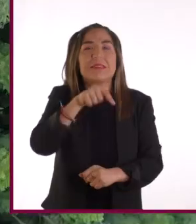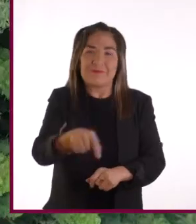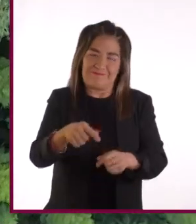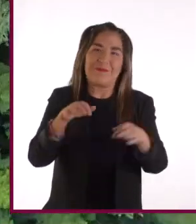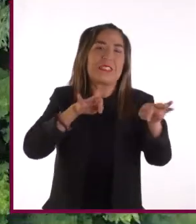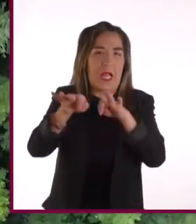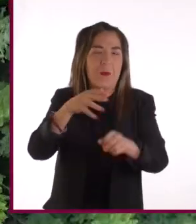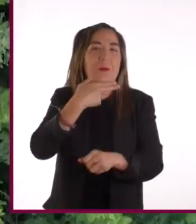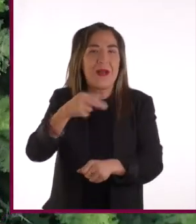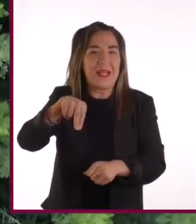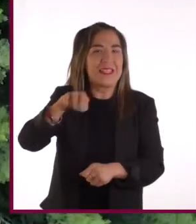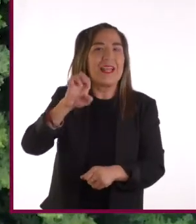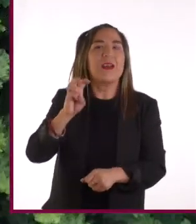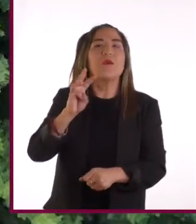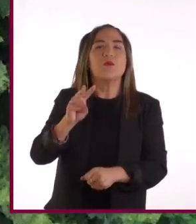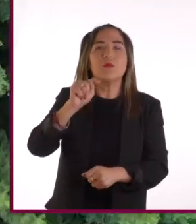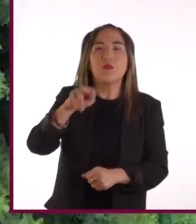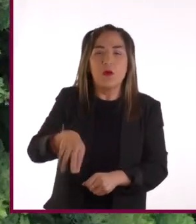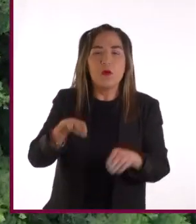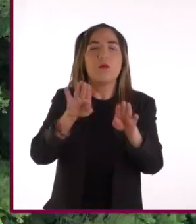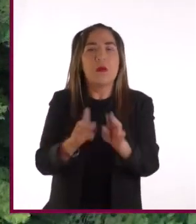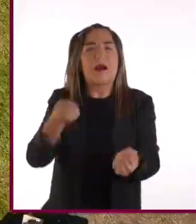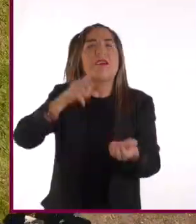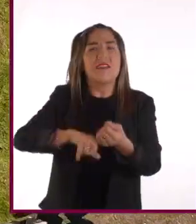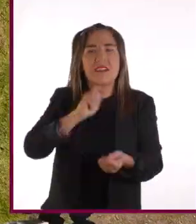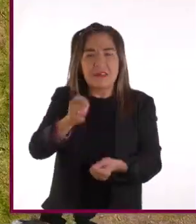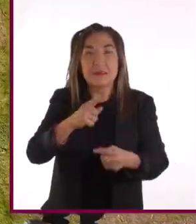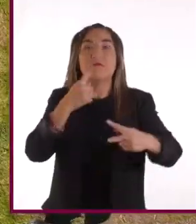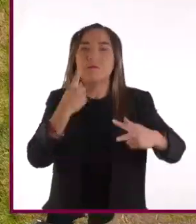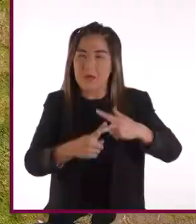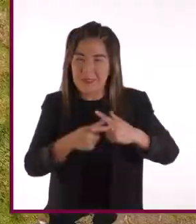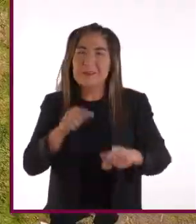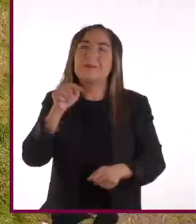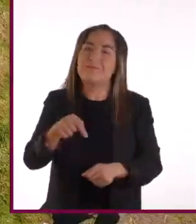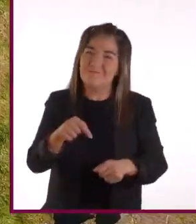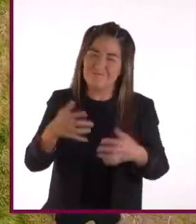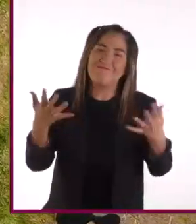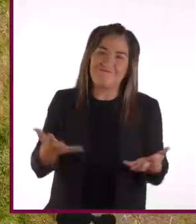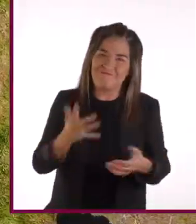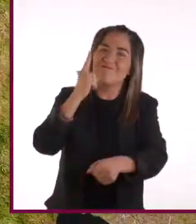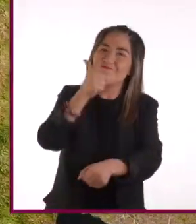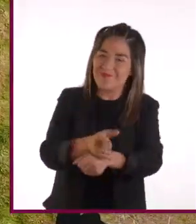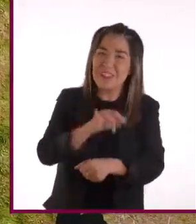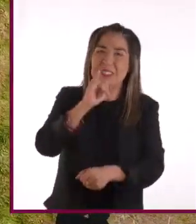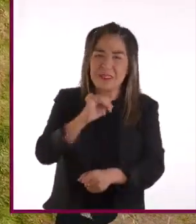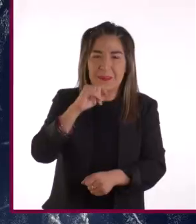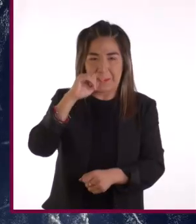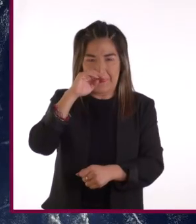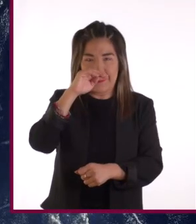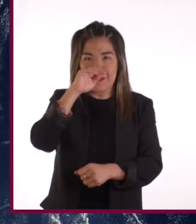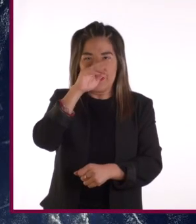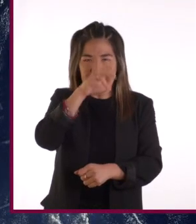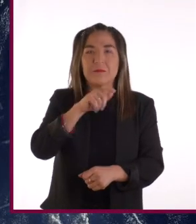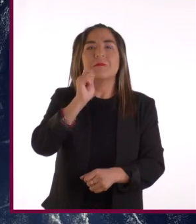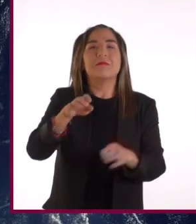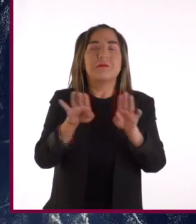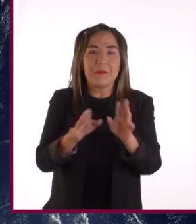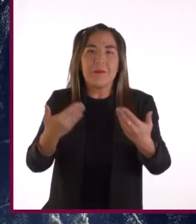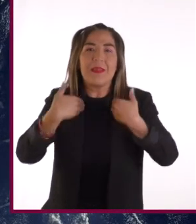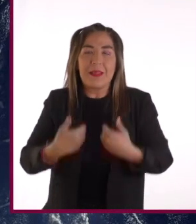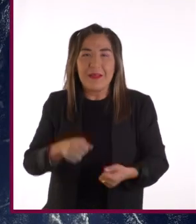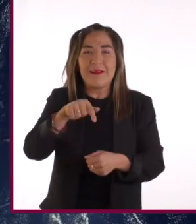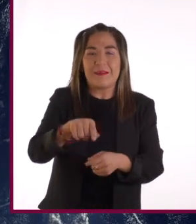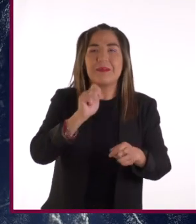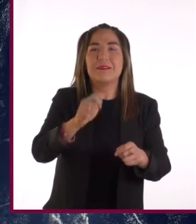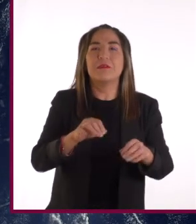tanto, que el trabajo de Newton es un argumento para sostener que las matemáticas se descubren, porque lo que se hace es